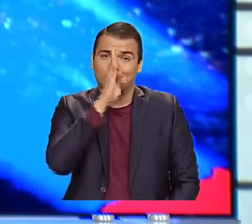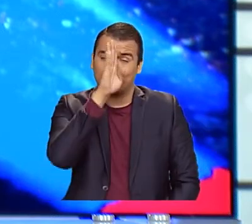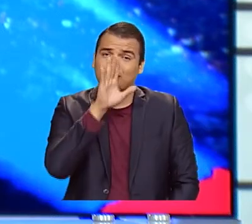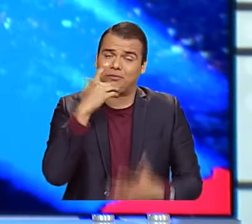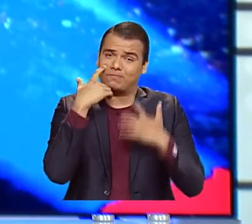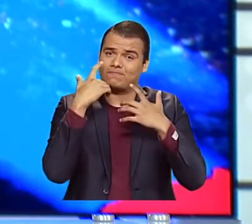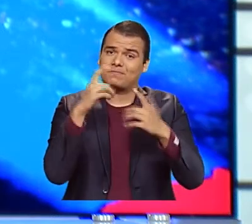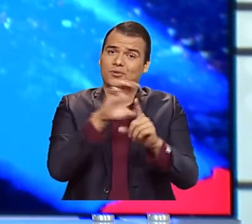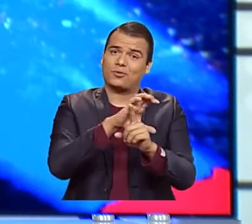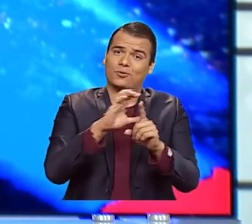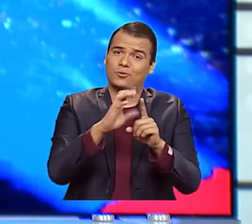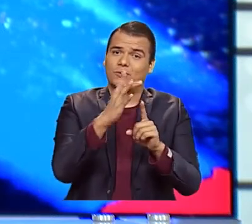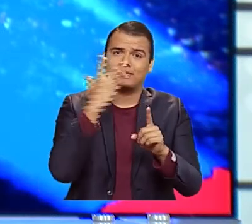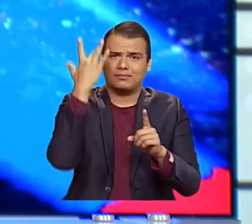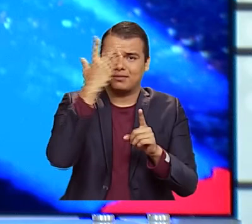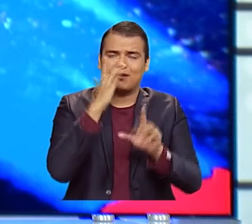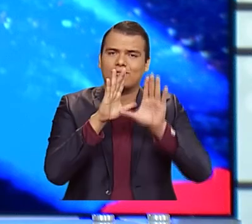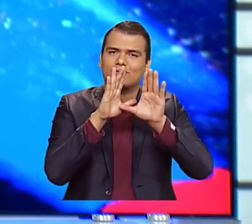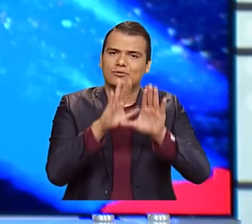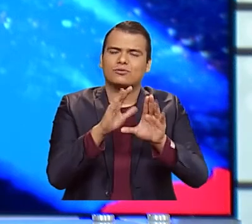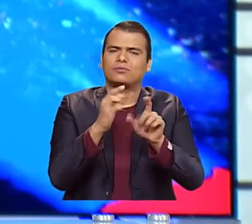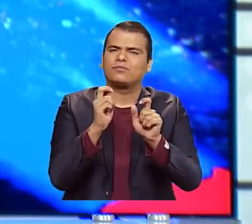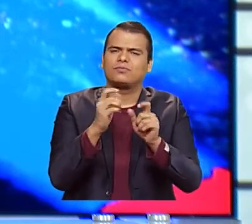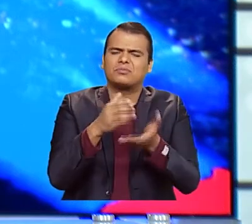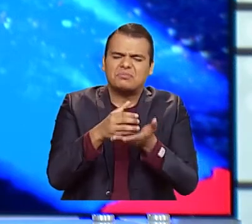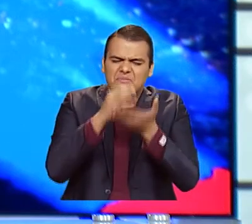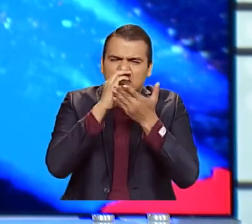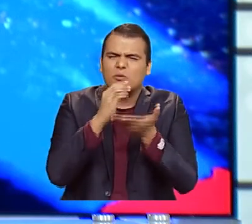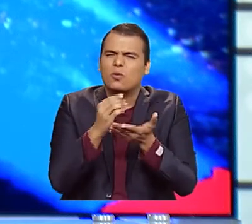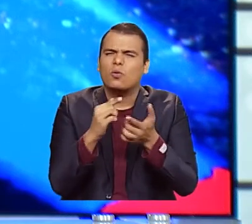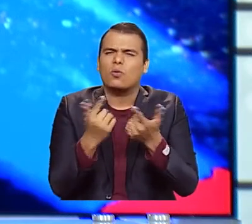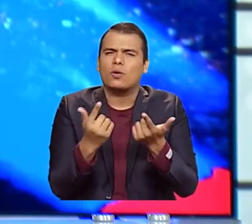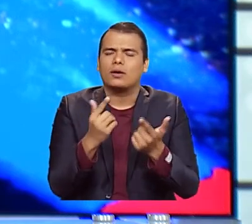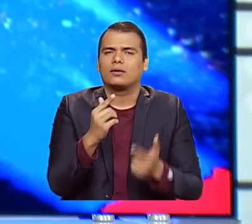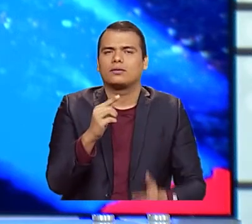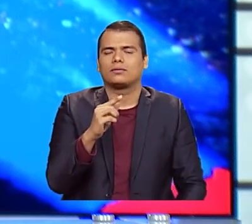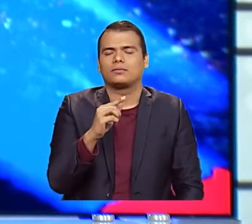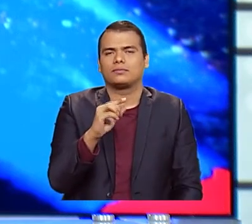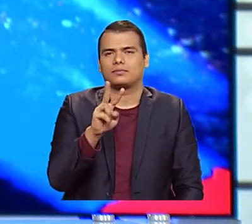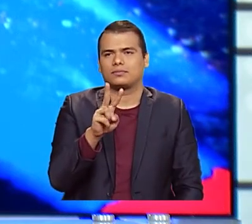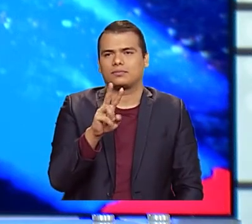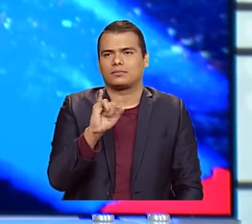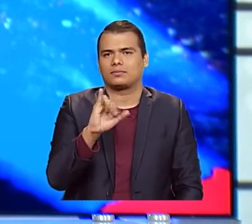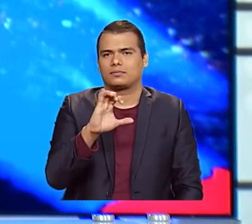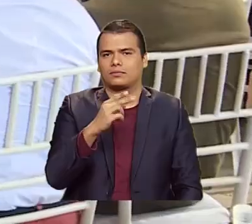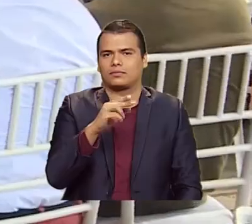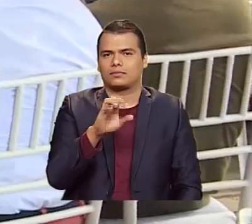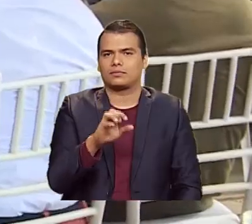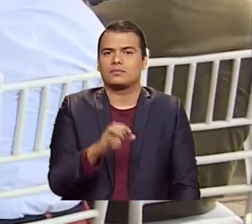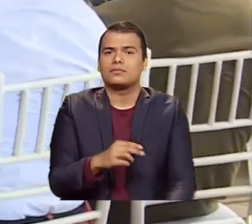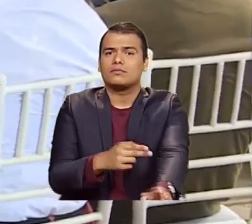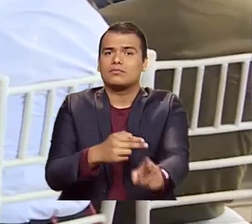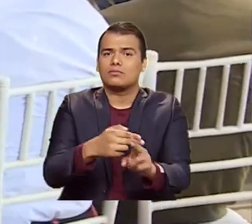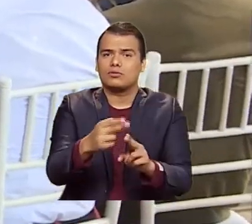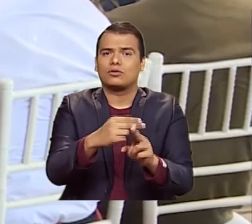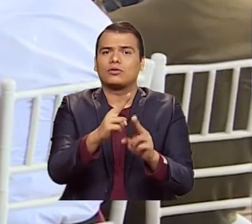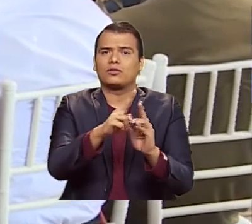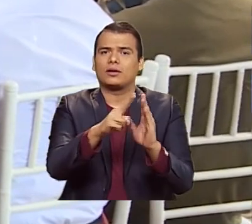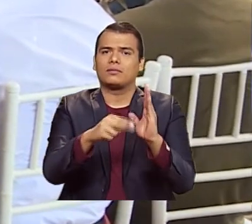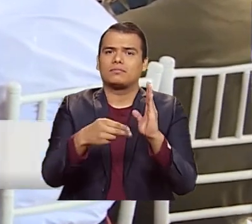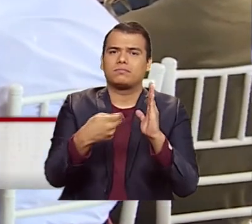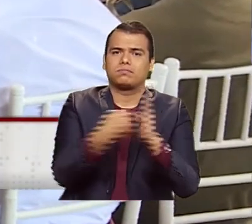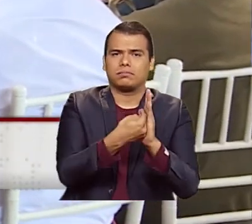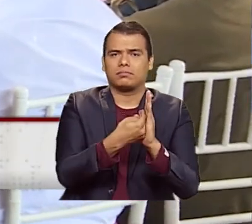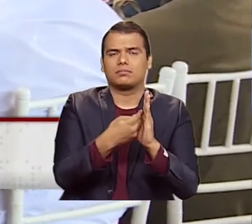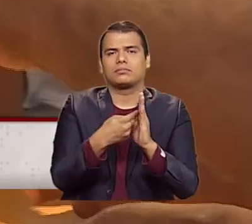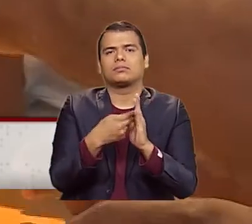las comunidades negras el biche. Este podría contar con el registro INVIVA en muy poco tiempo. La decisión surge del primer